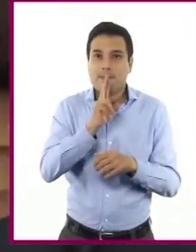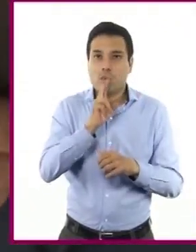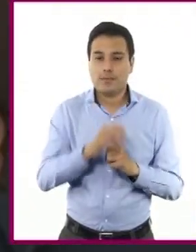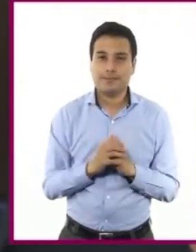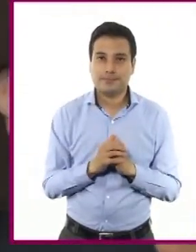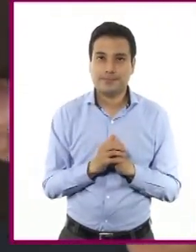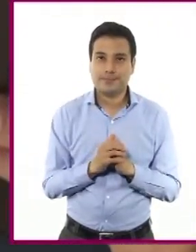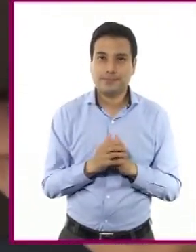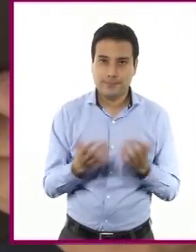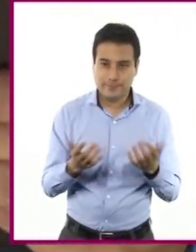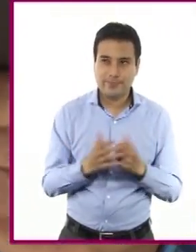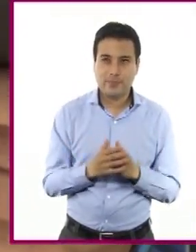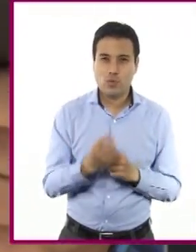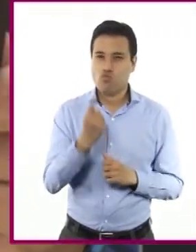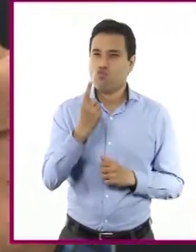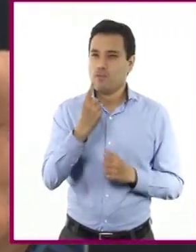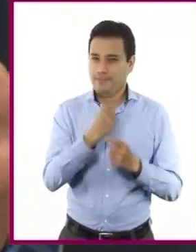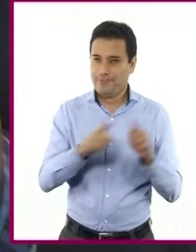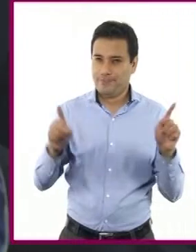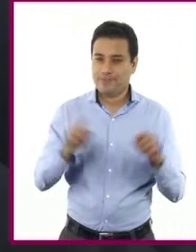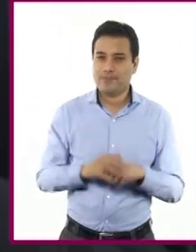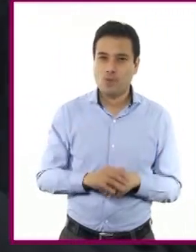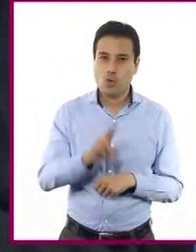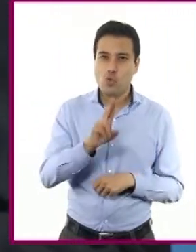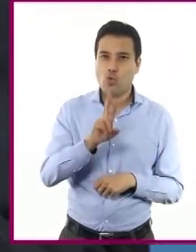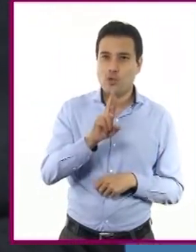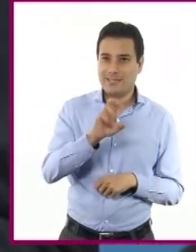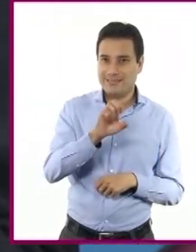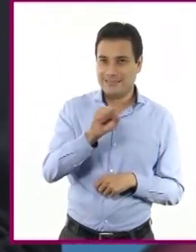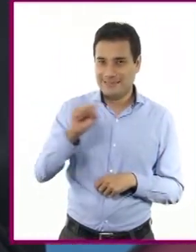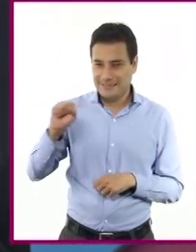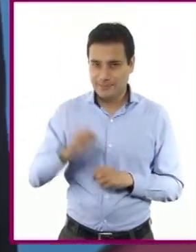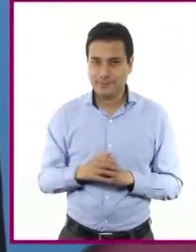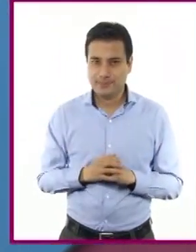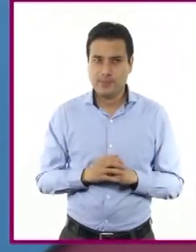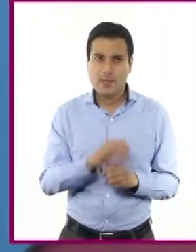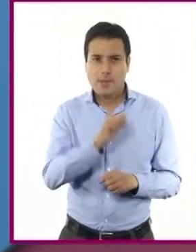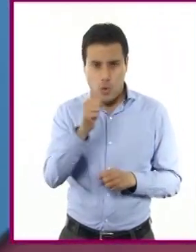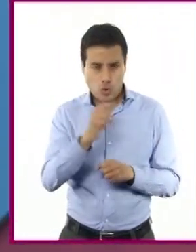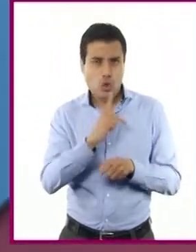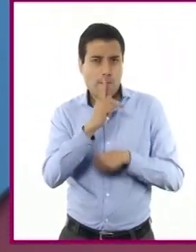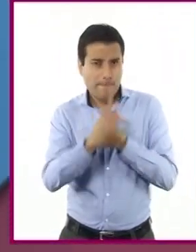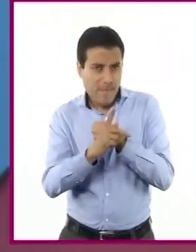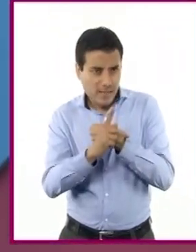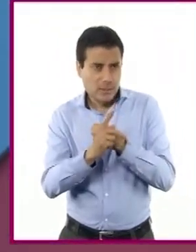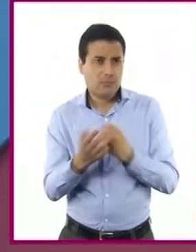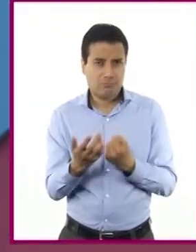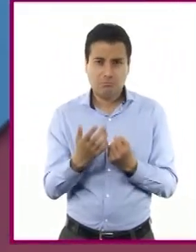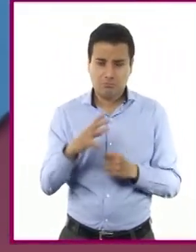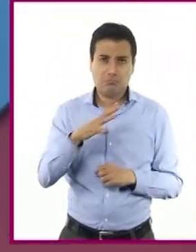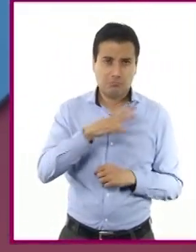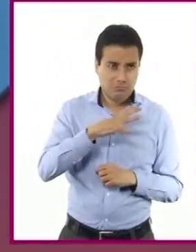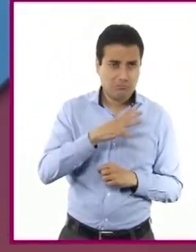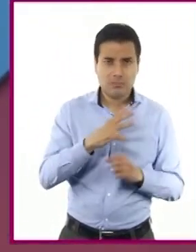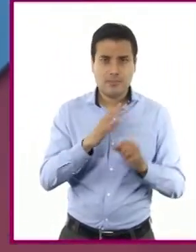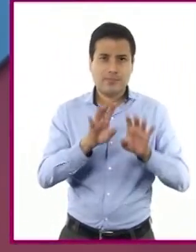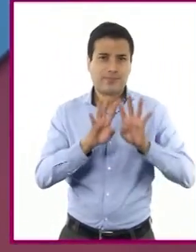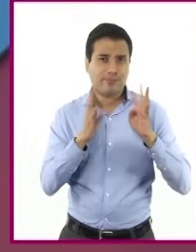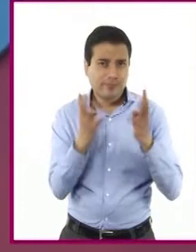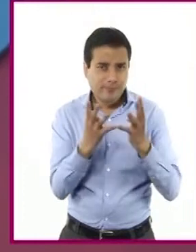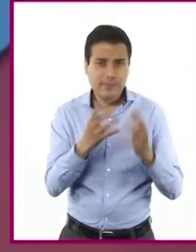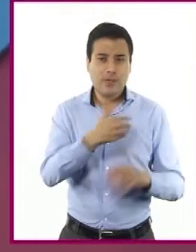Excepto en la Rusia soviética, todos los regímenes de la posguerra, viejos y nuevos, eran regímenes parlamentarios